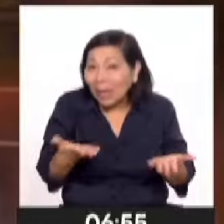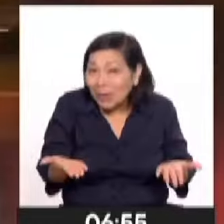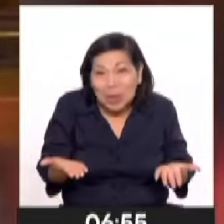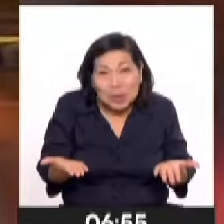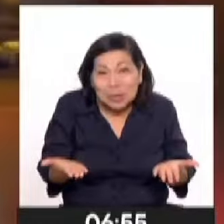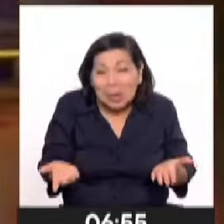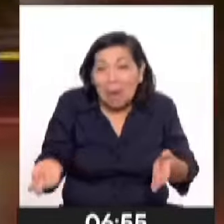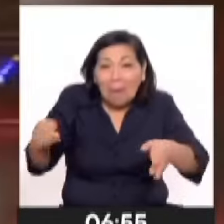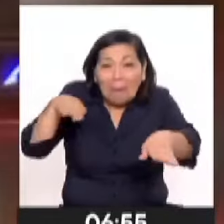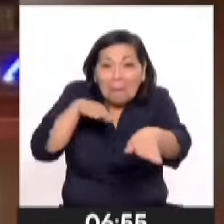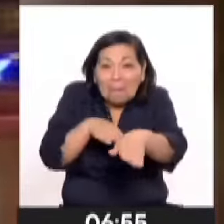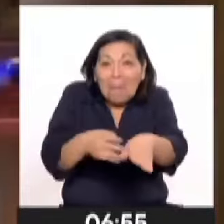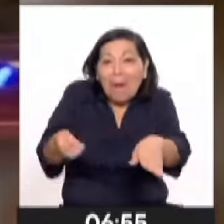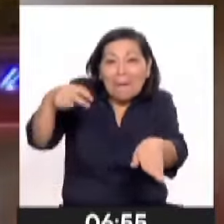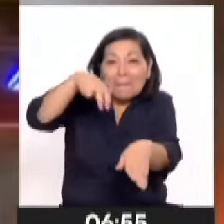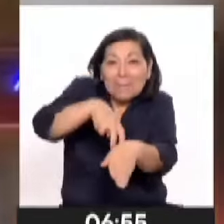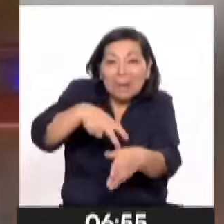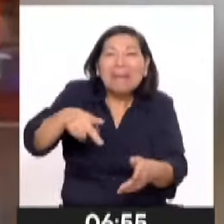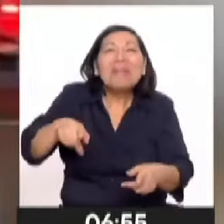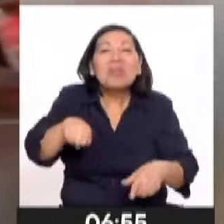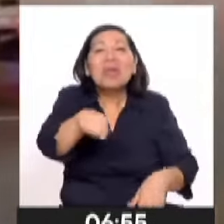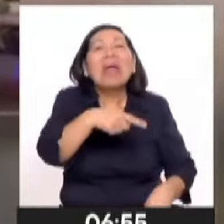y se suben en la parte trasera de estos